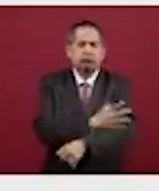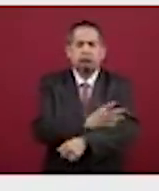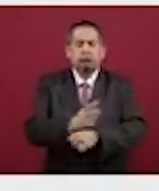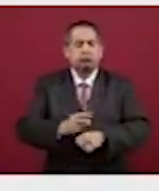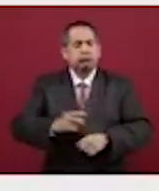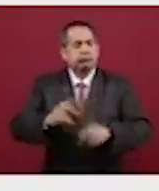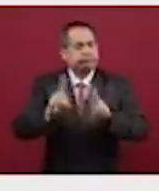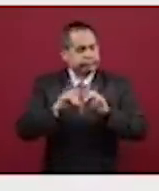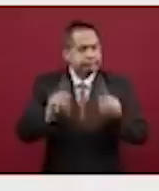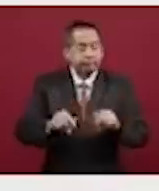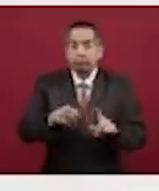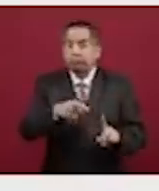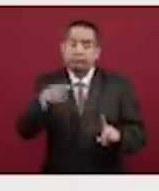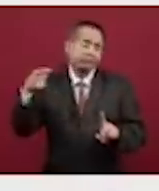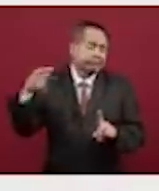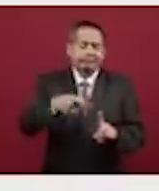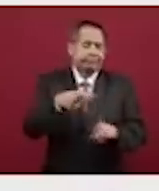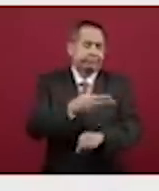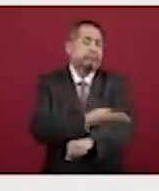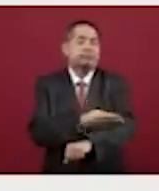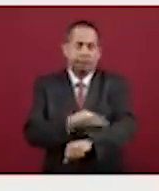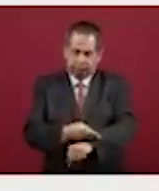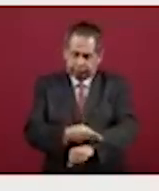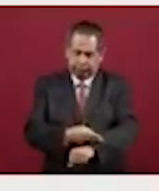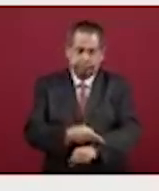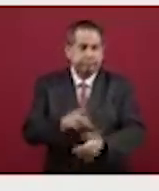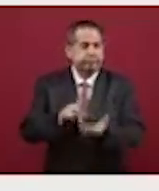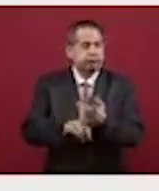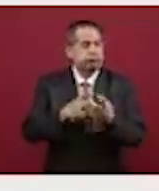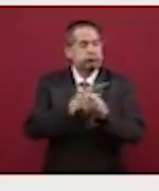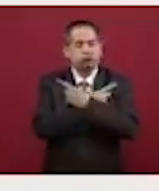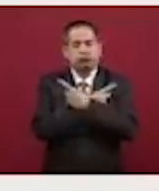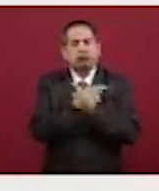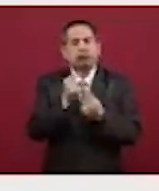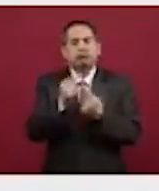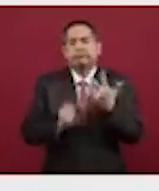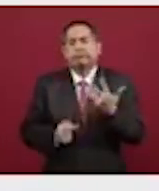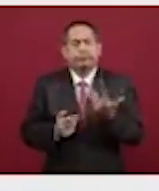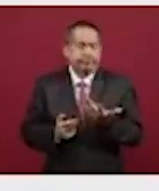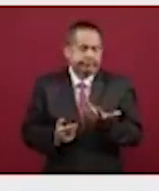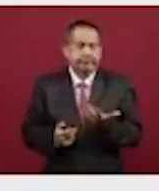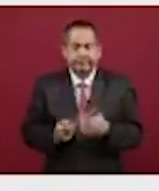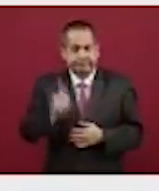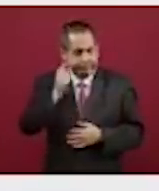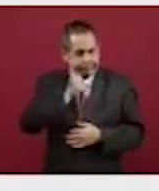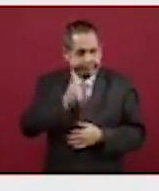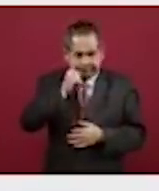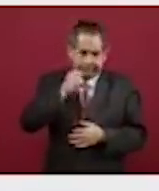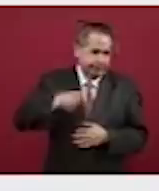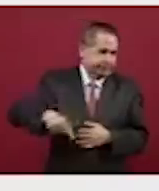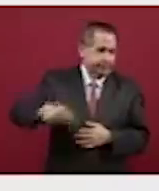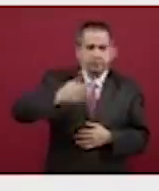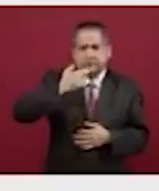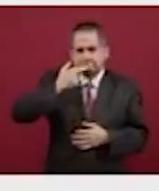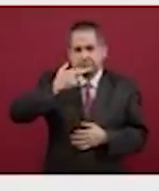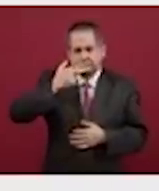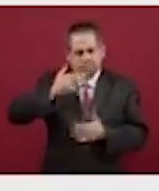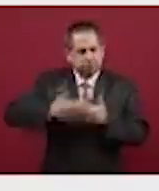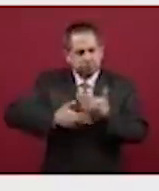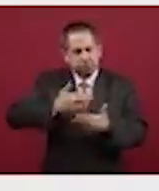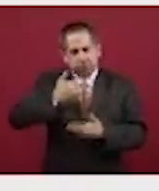un especial énfasis en la honestidad, en los valores y en estar siempre en una mejora